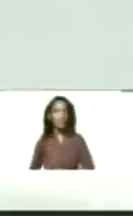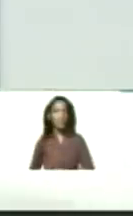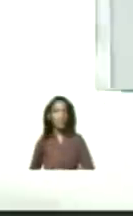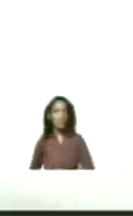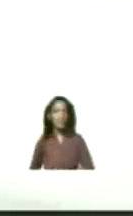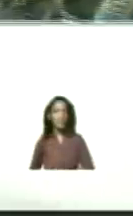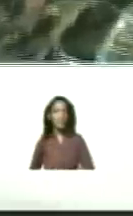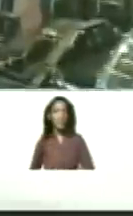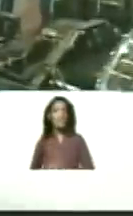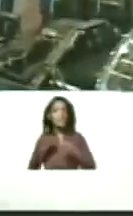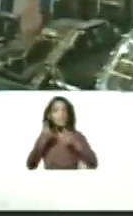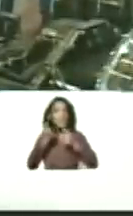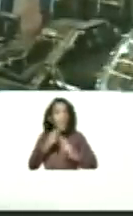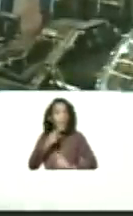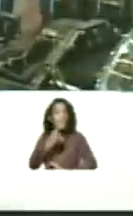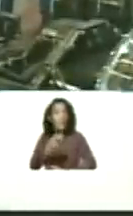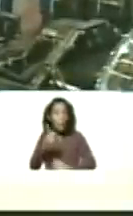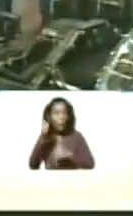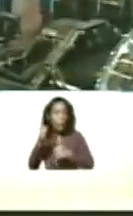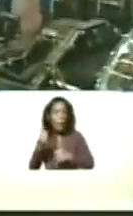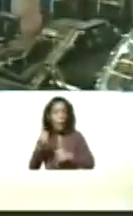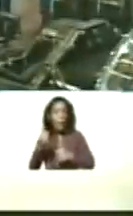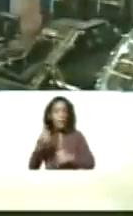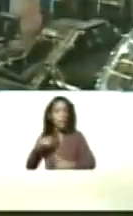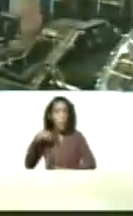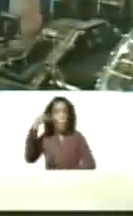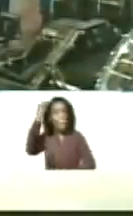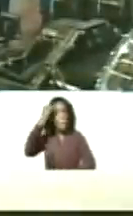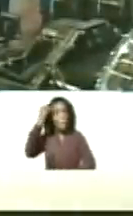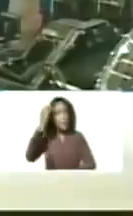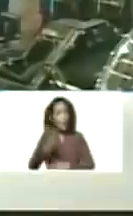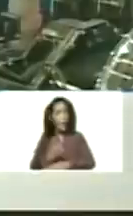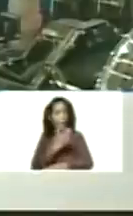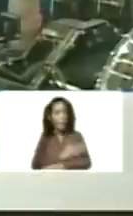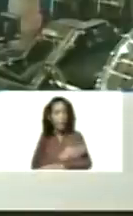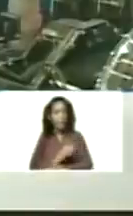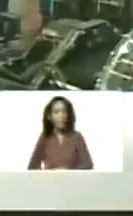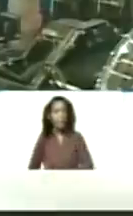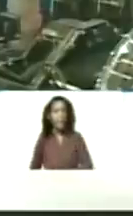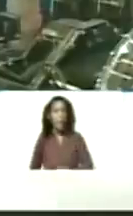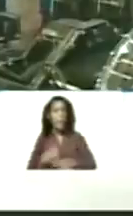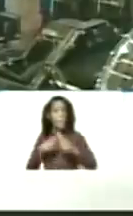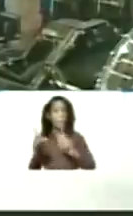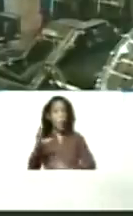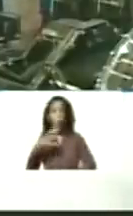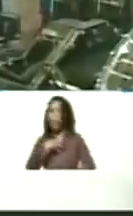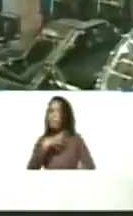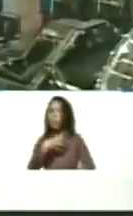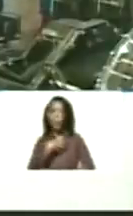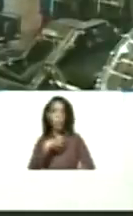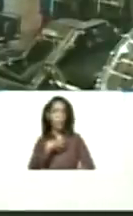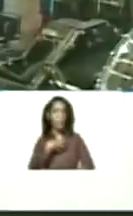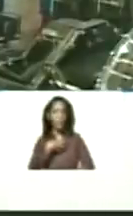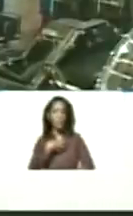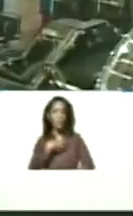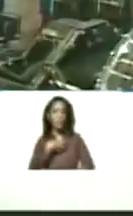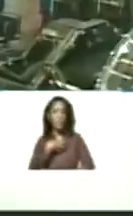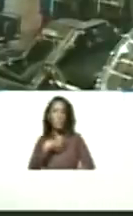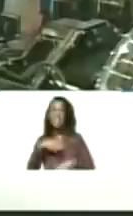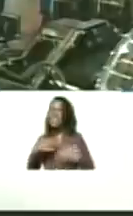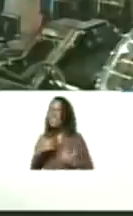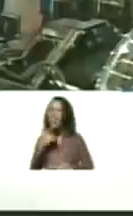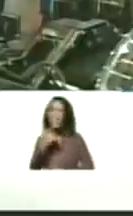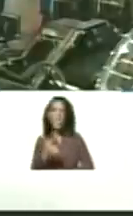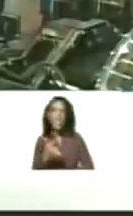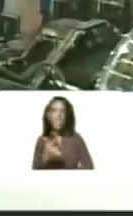Traté de decirlo bien. Lo pensé antes, pero no pude. ¿Qué nos dicen